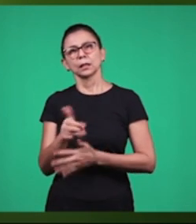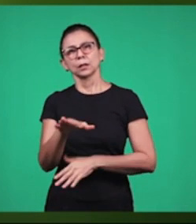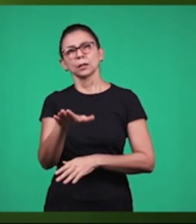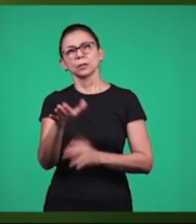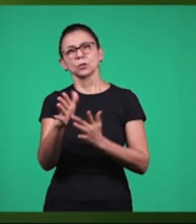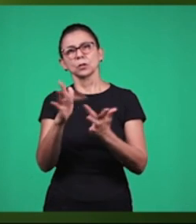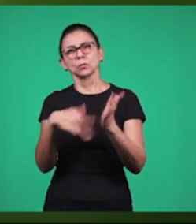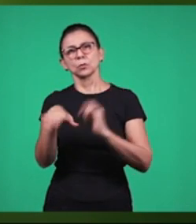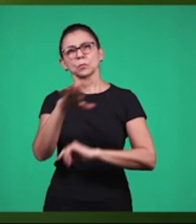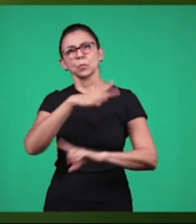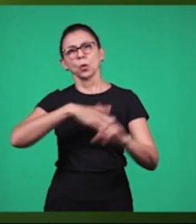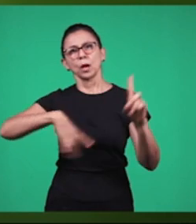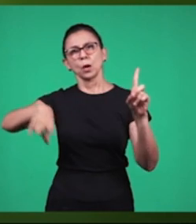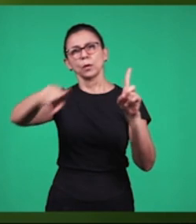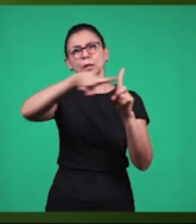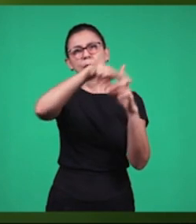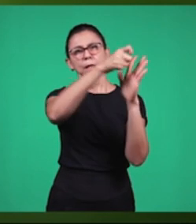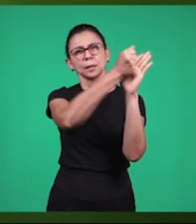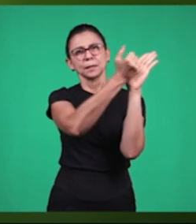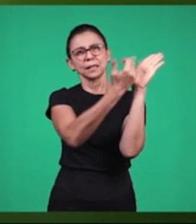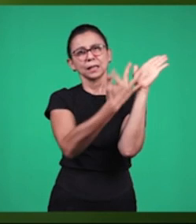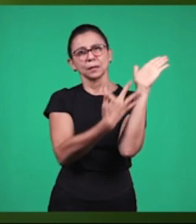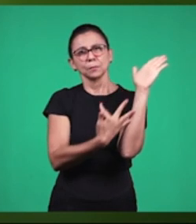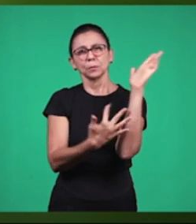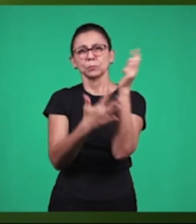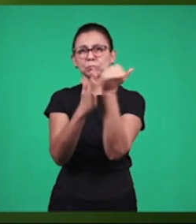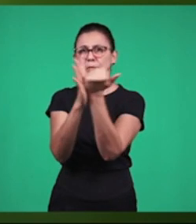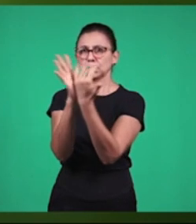colocó en la cruz del Calvario, derramó su sangre,